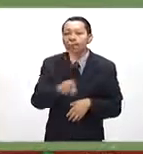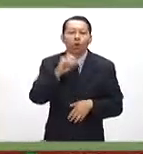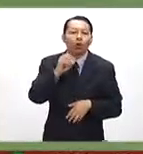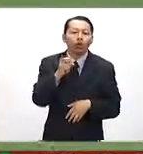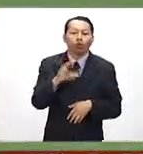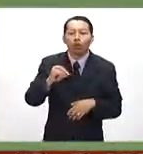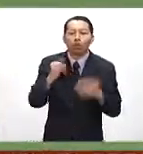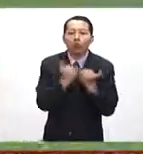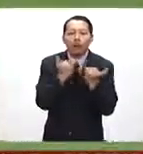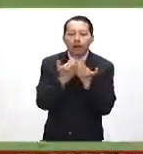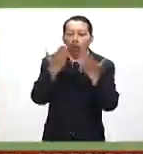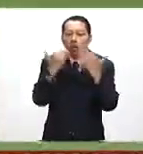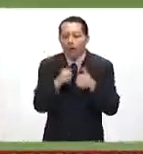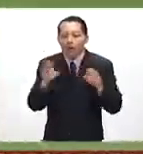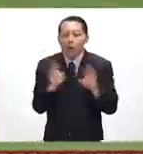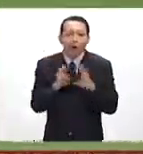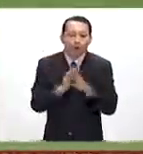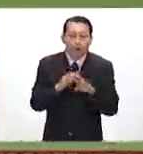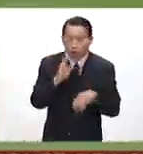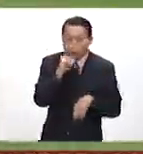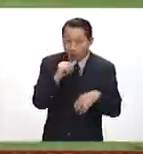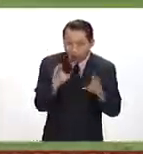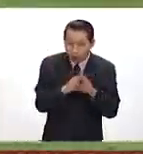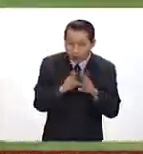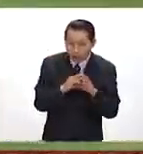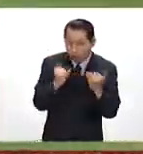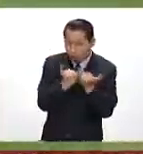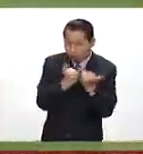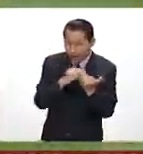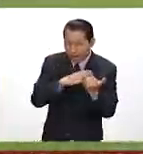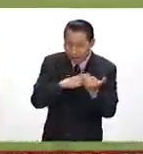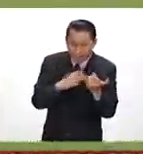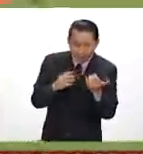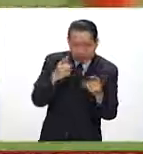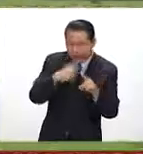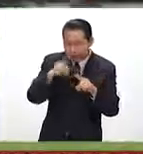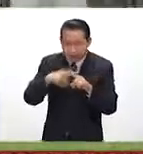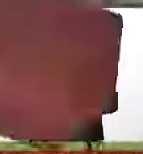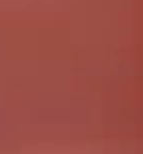no encuentra ritmo. Si no puede dar con un esquema táctico y todo el